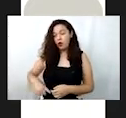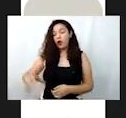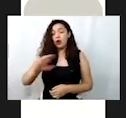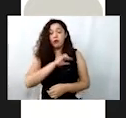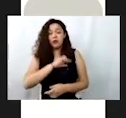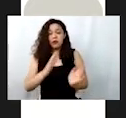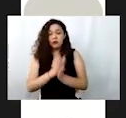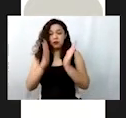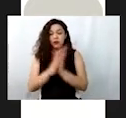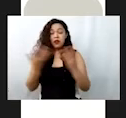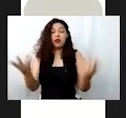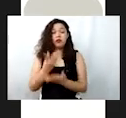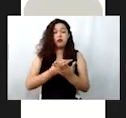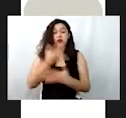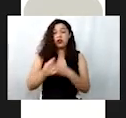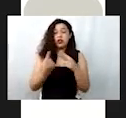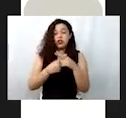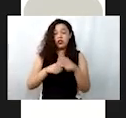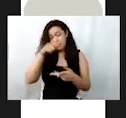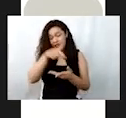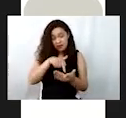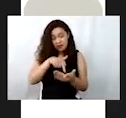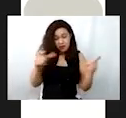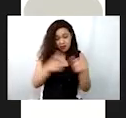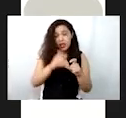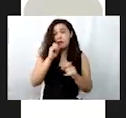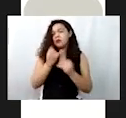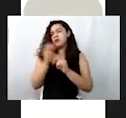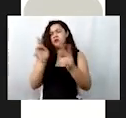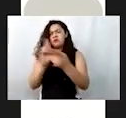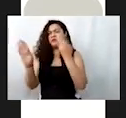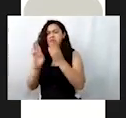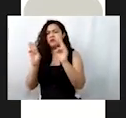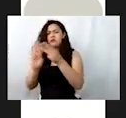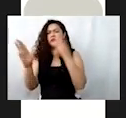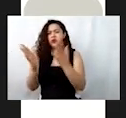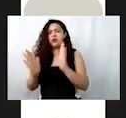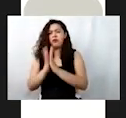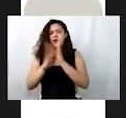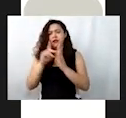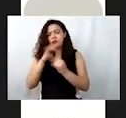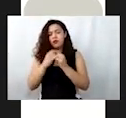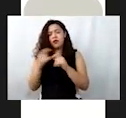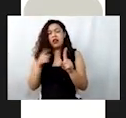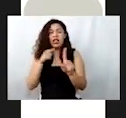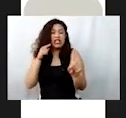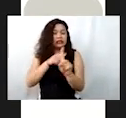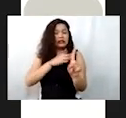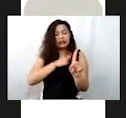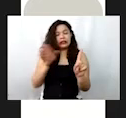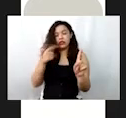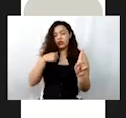e iniciativas a nivel local y mundial. También contribuye, de una manera indirecta, al logro de otros objetivos de